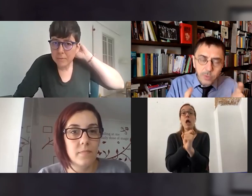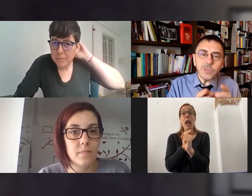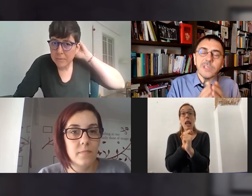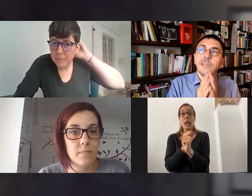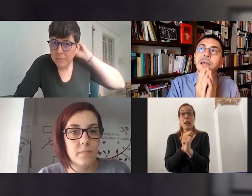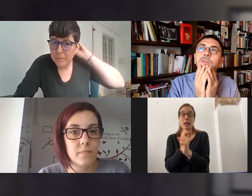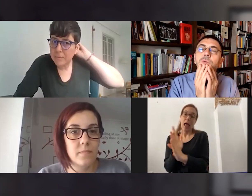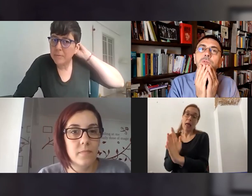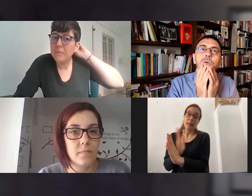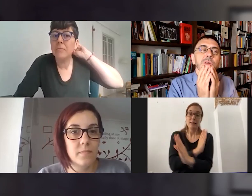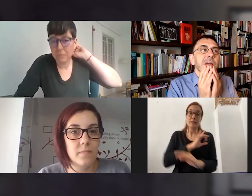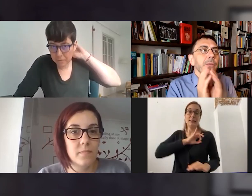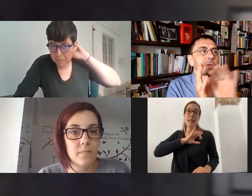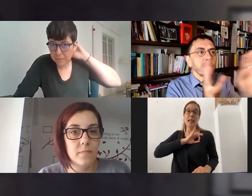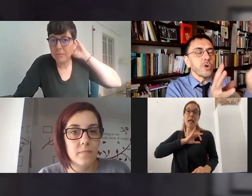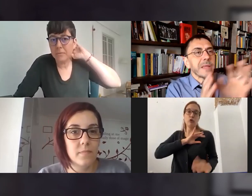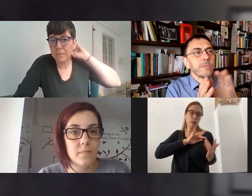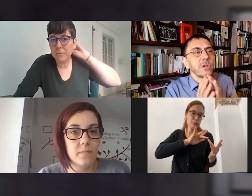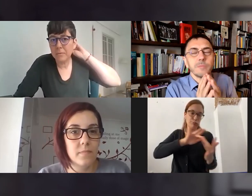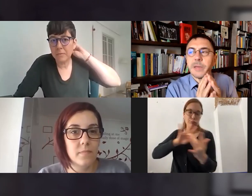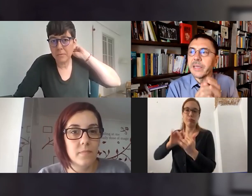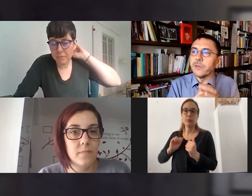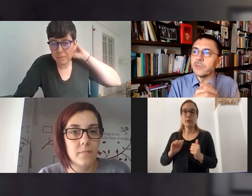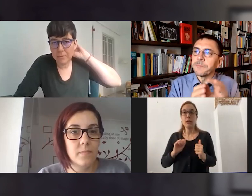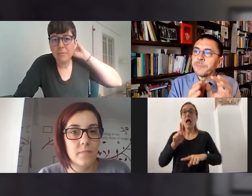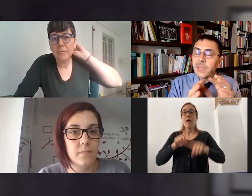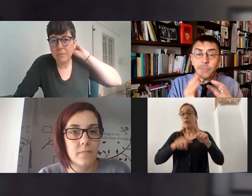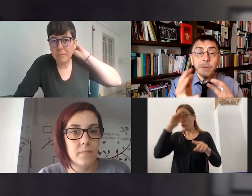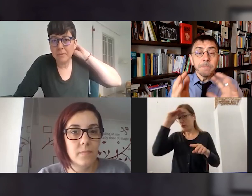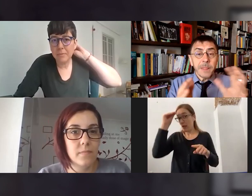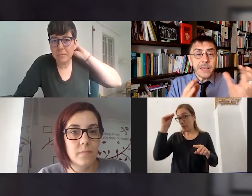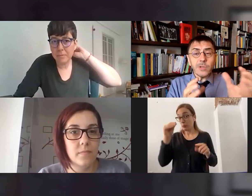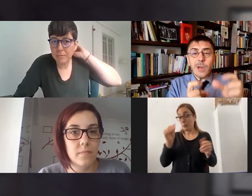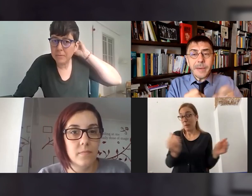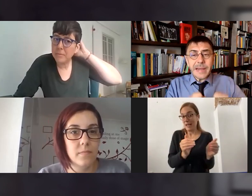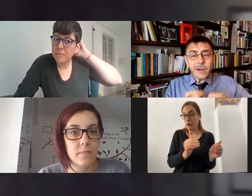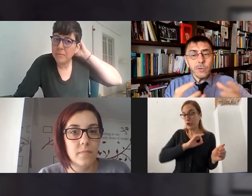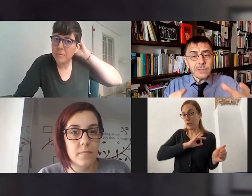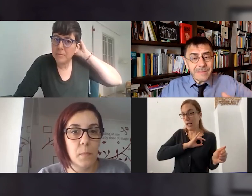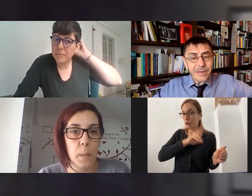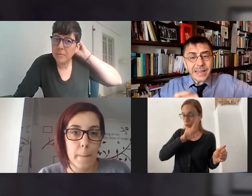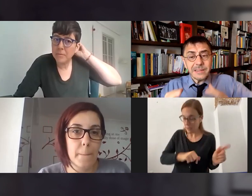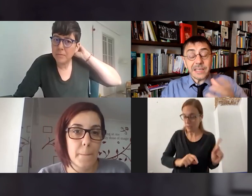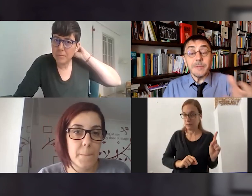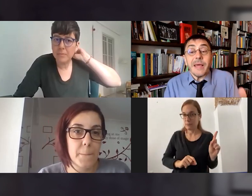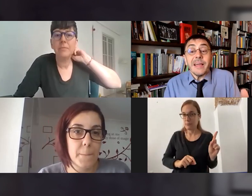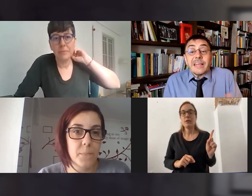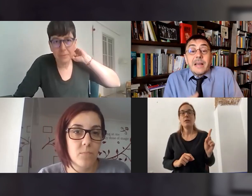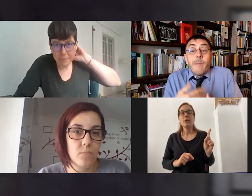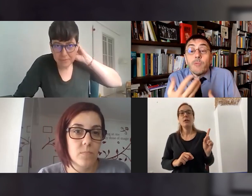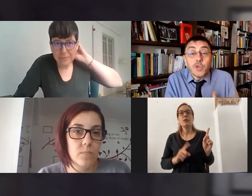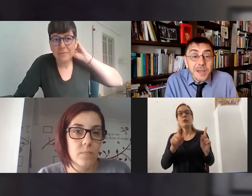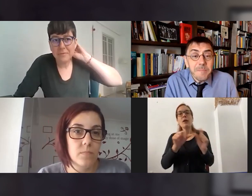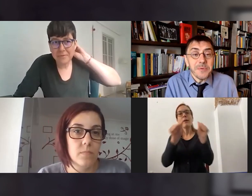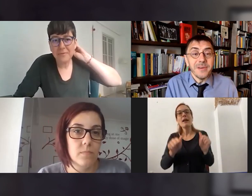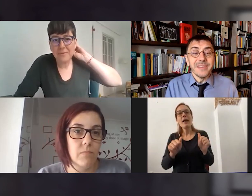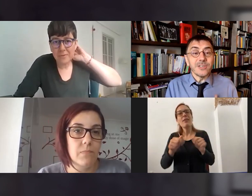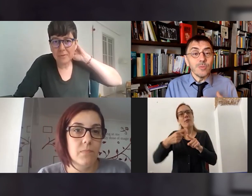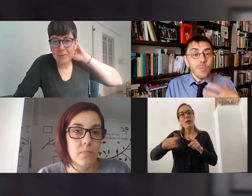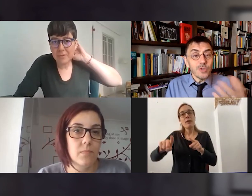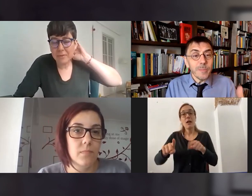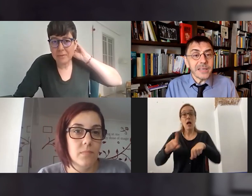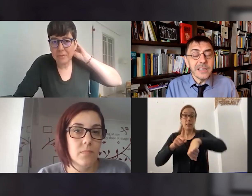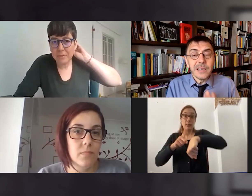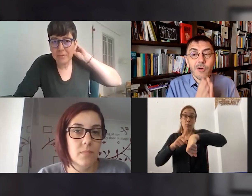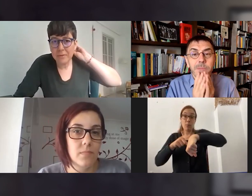con todos los sindicatos, ¿no? Y a veces nos olvidamos de los pequeños. Es decir, creo que es una manera, ¿no?, diferente. Es verdad que reclama mucho tiempo, que